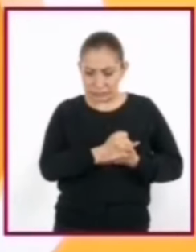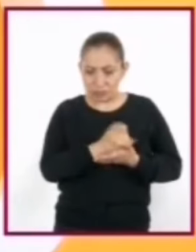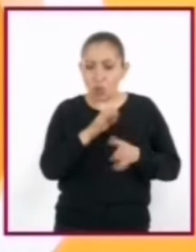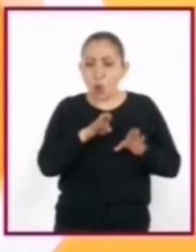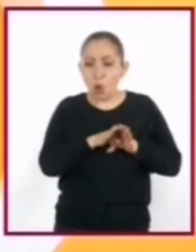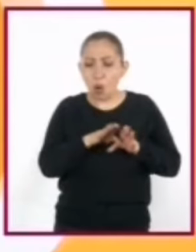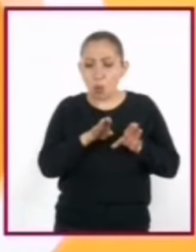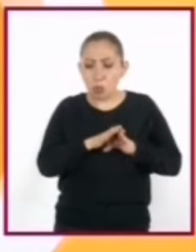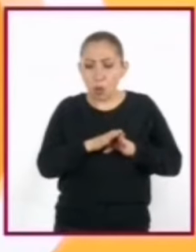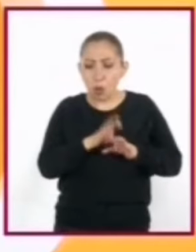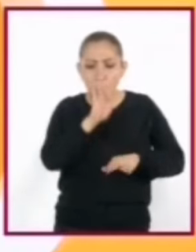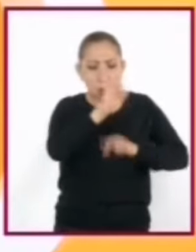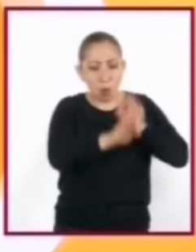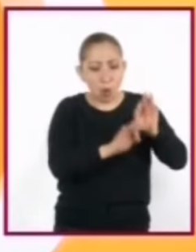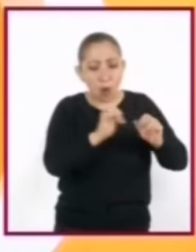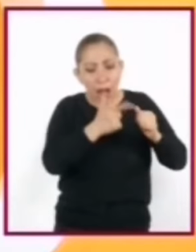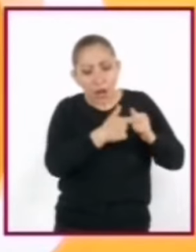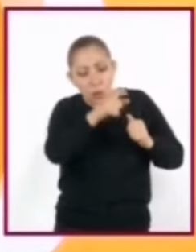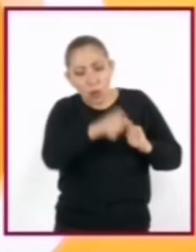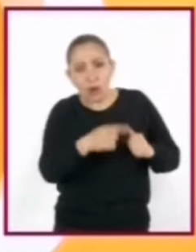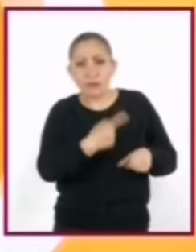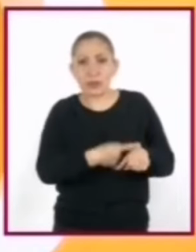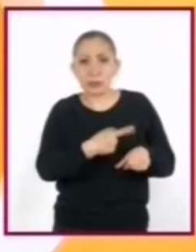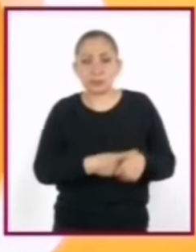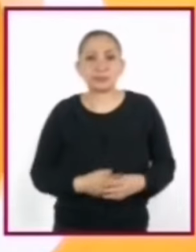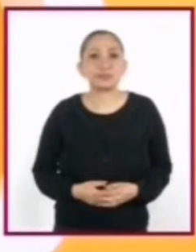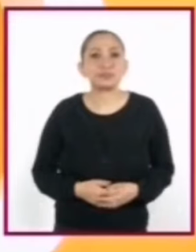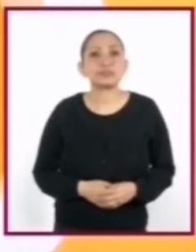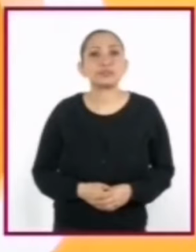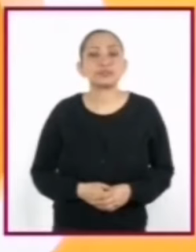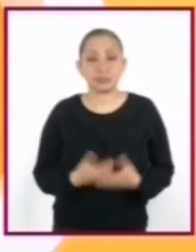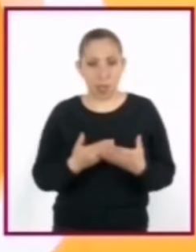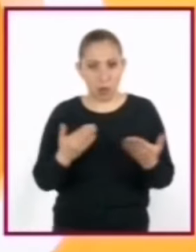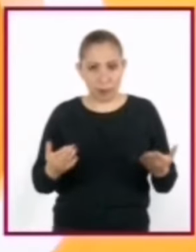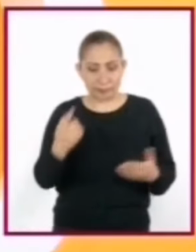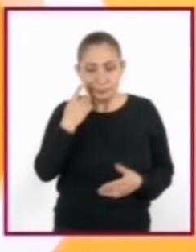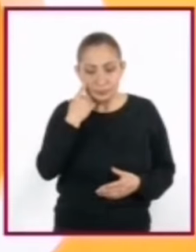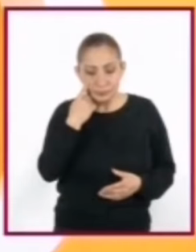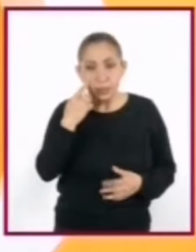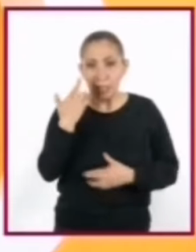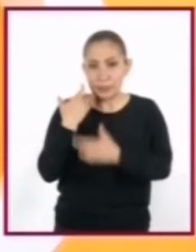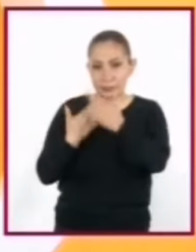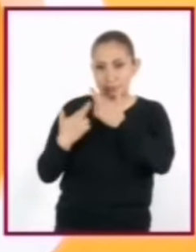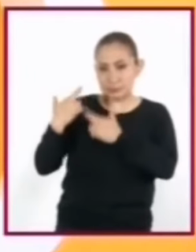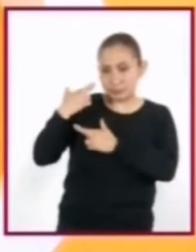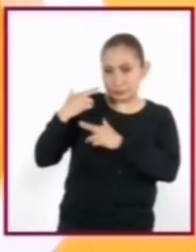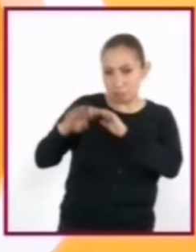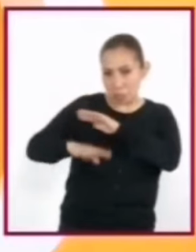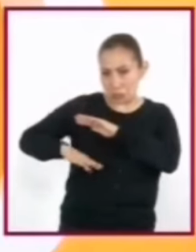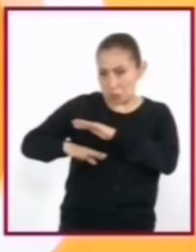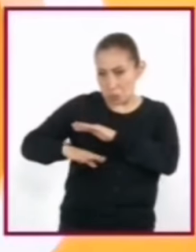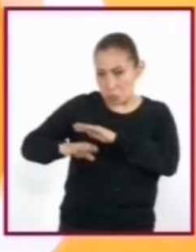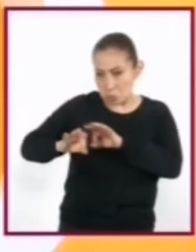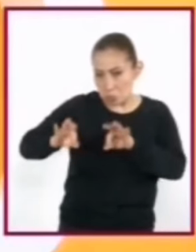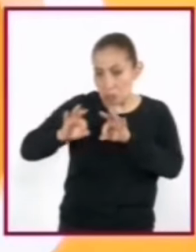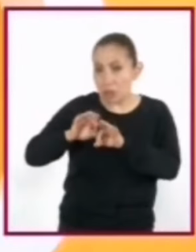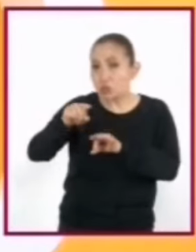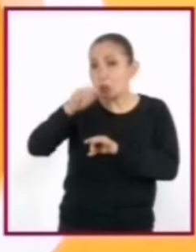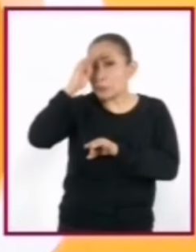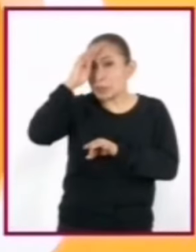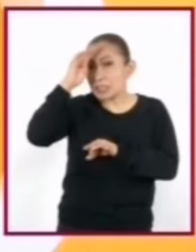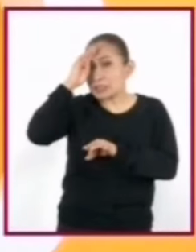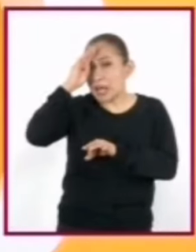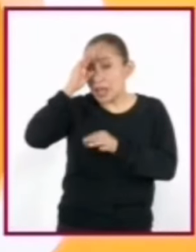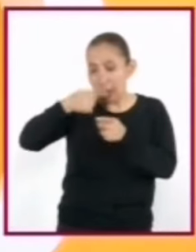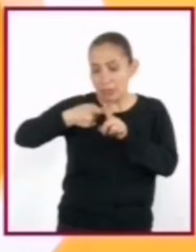sobre cómo atender a pacientes. Ahora, regresemos a lo más básico. Piensa en